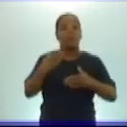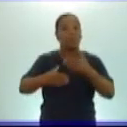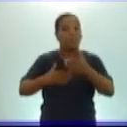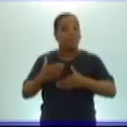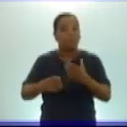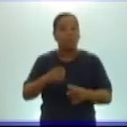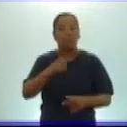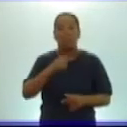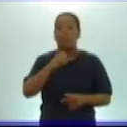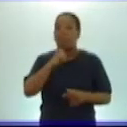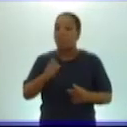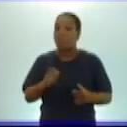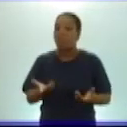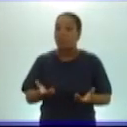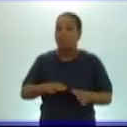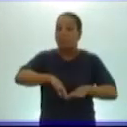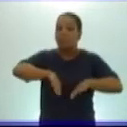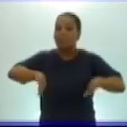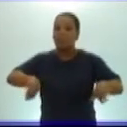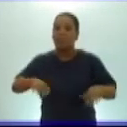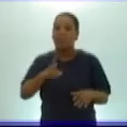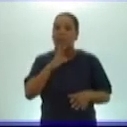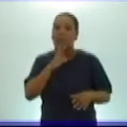es soluble.